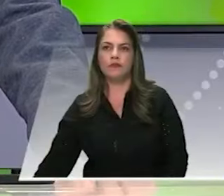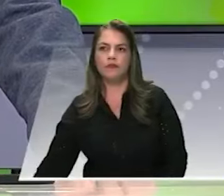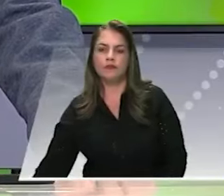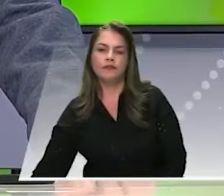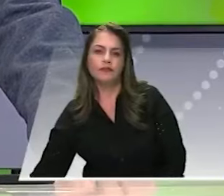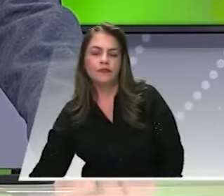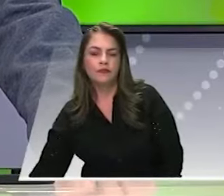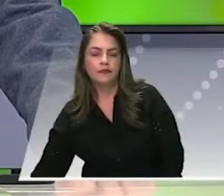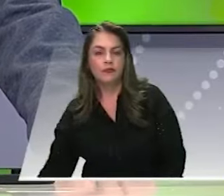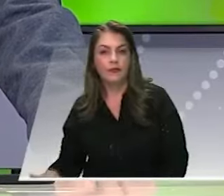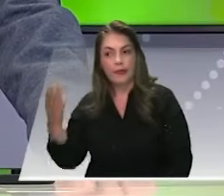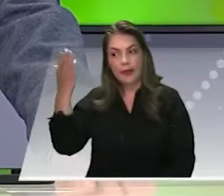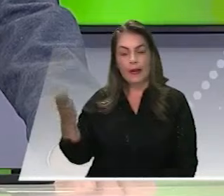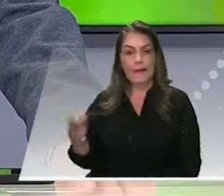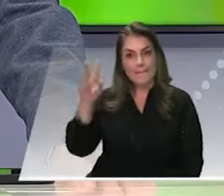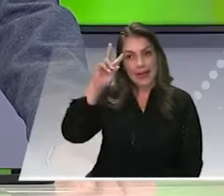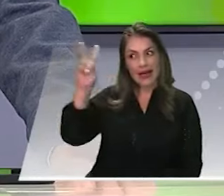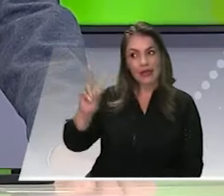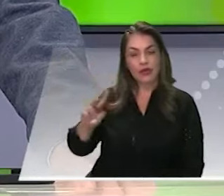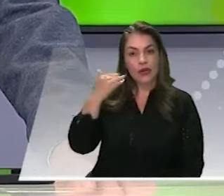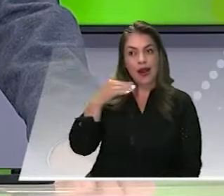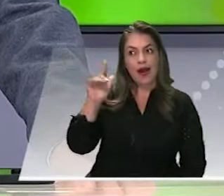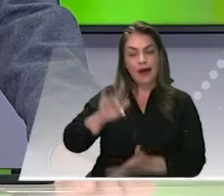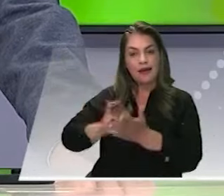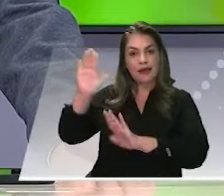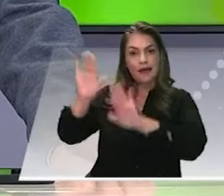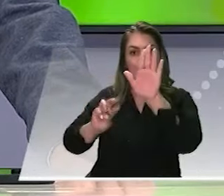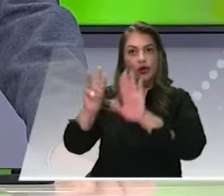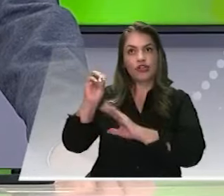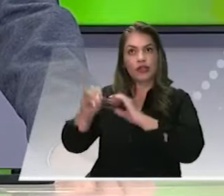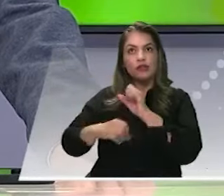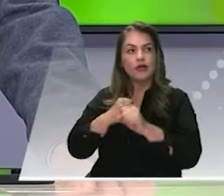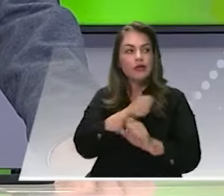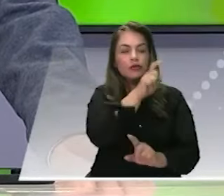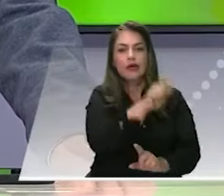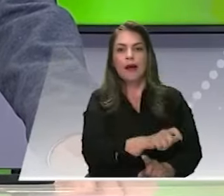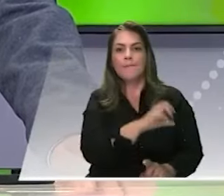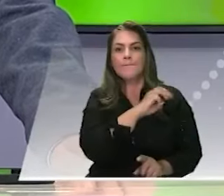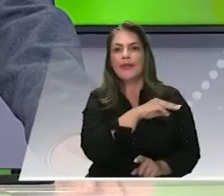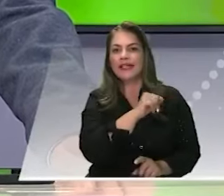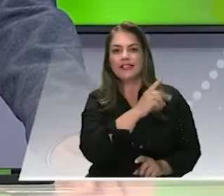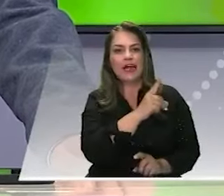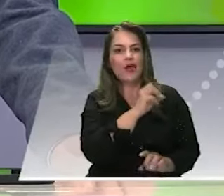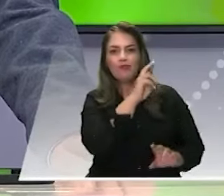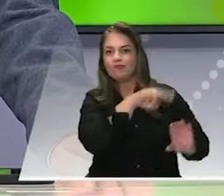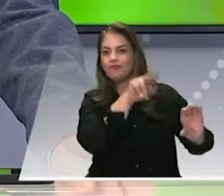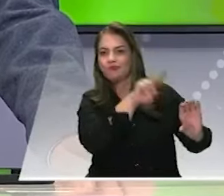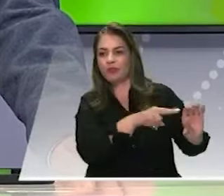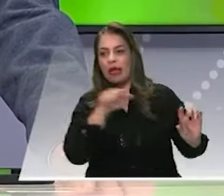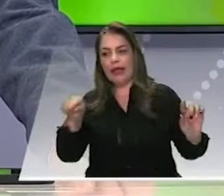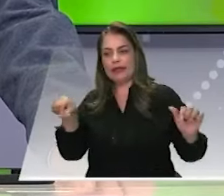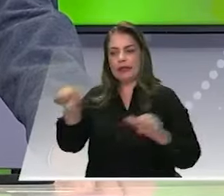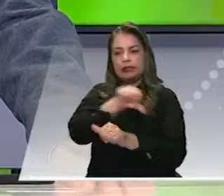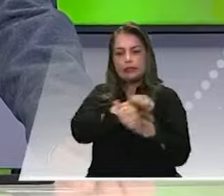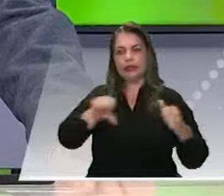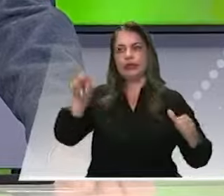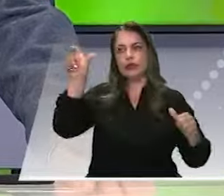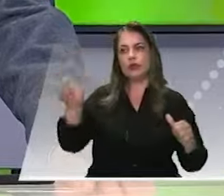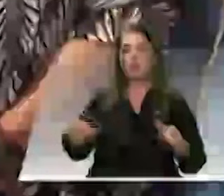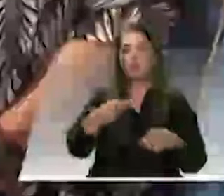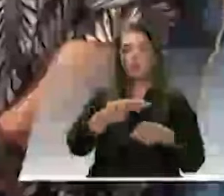habilitación de María Corina Machado quien hasta ahora permanece inhabilitada por parte del chavismo para las elecciones presidenciales